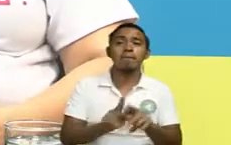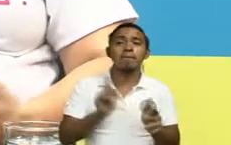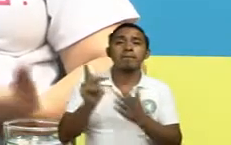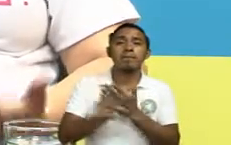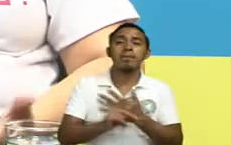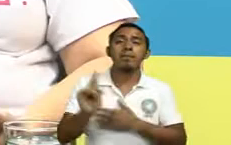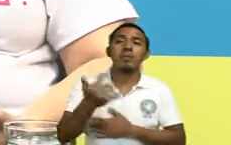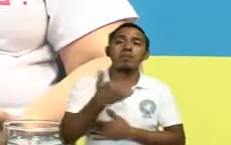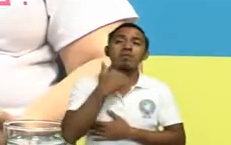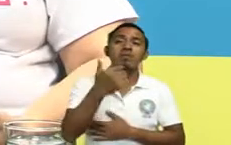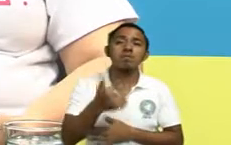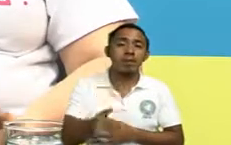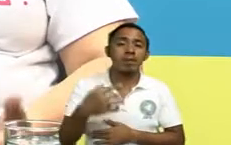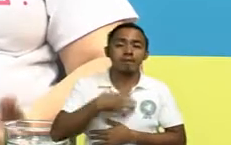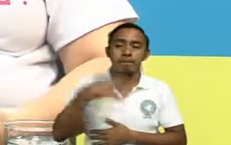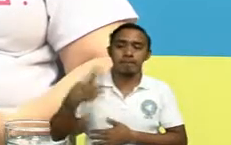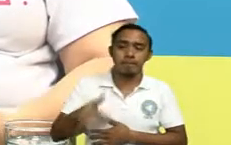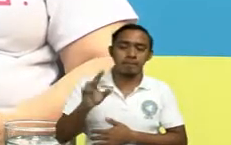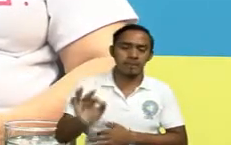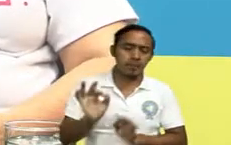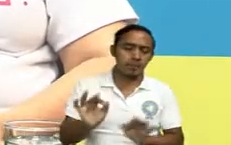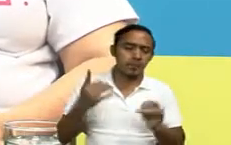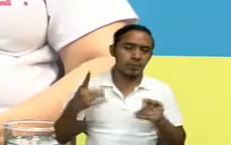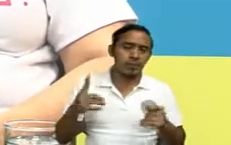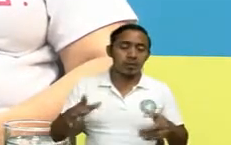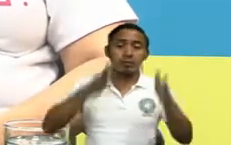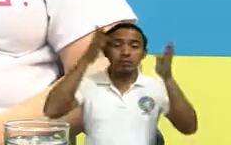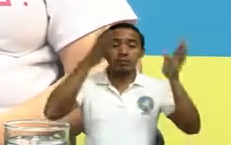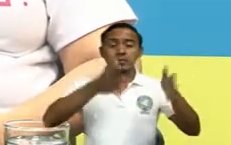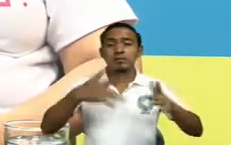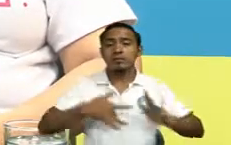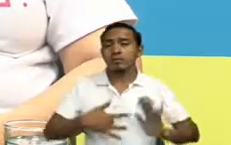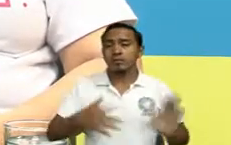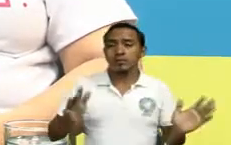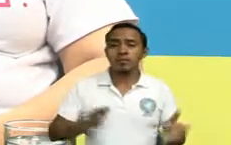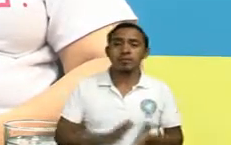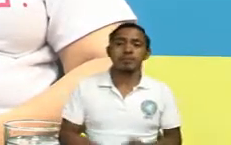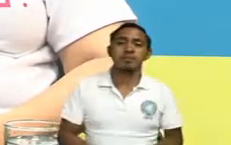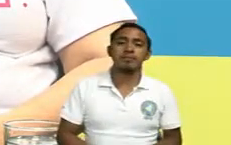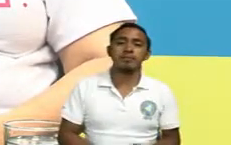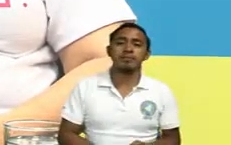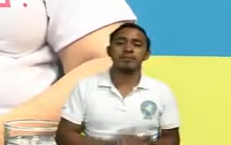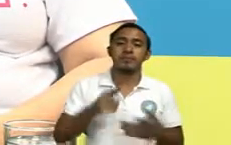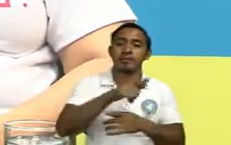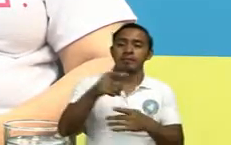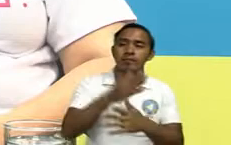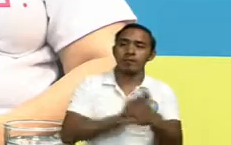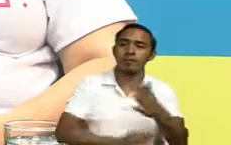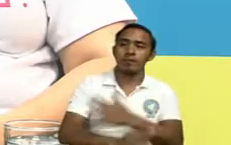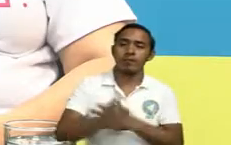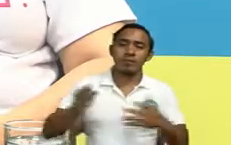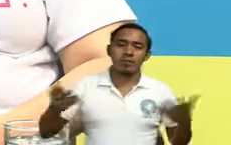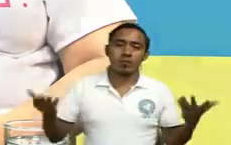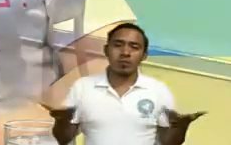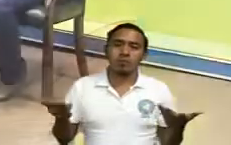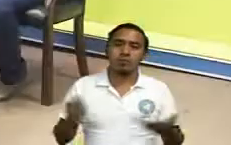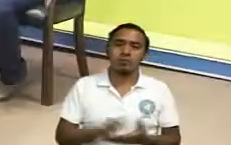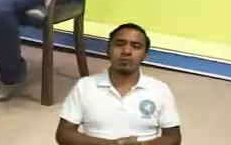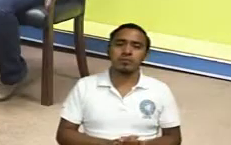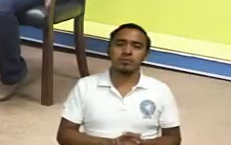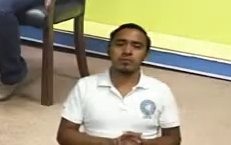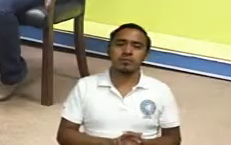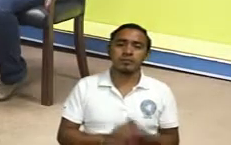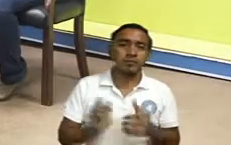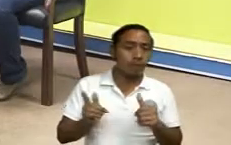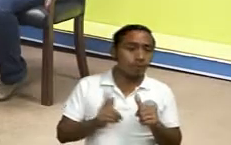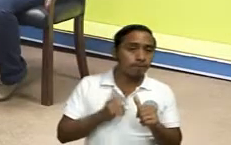para que goce de sus derechos y, bueno, reciba toda la atención que requiera. Ahora, esas discapacidades tienen que ver también,